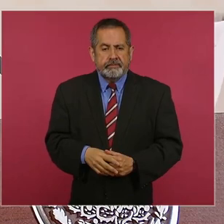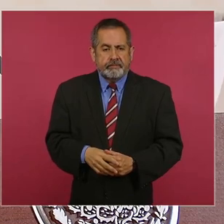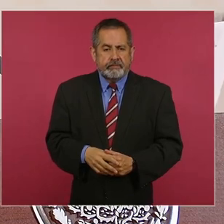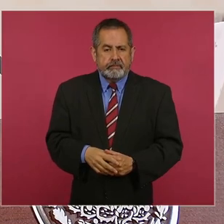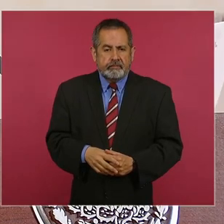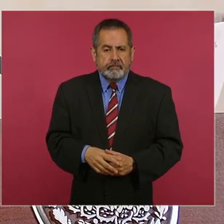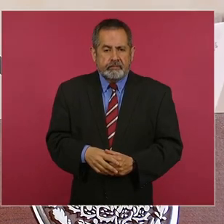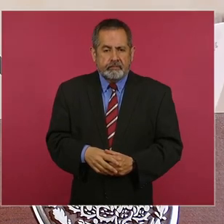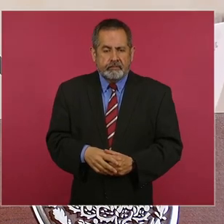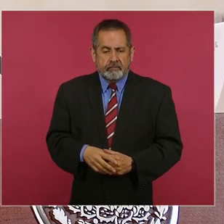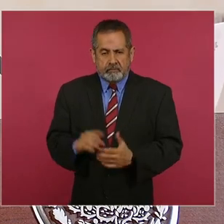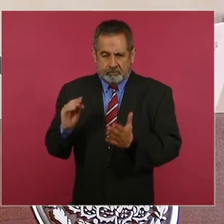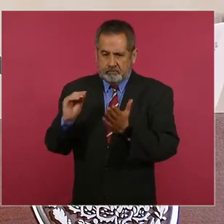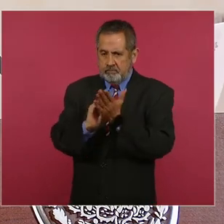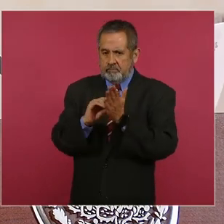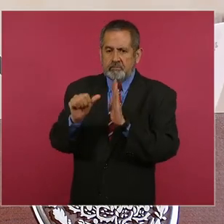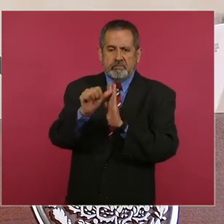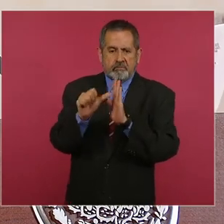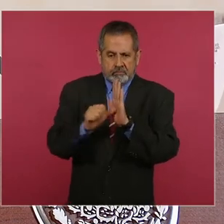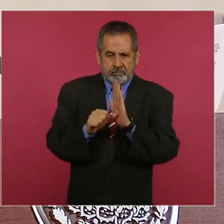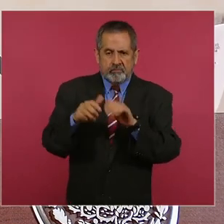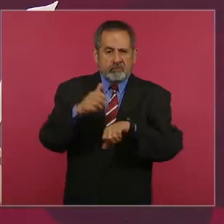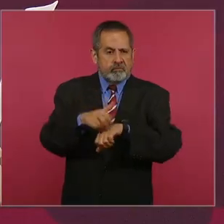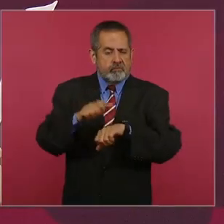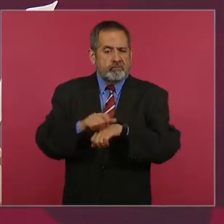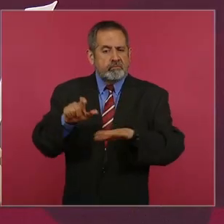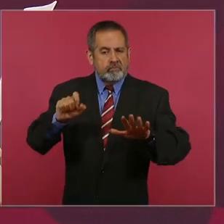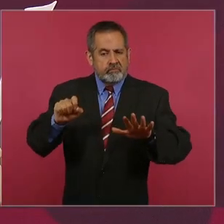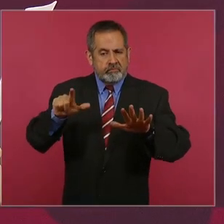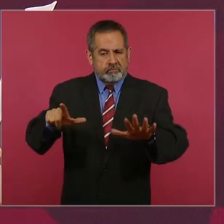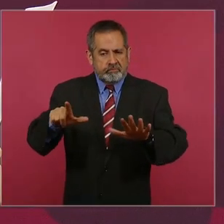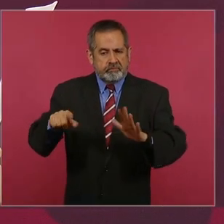quedó establecido en el artículo 27